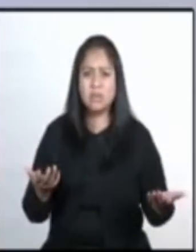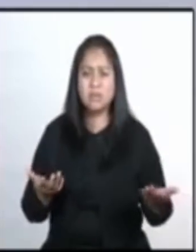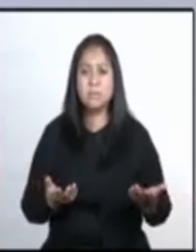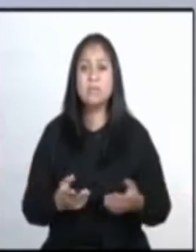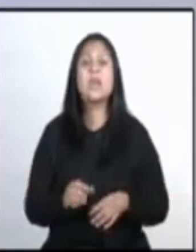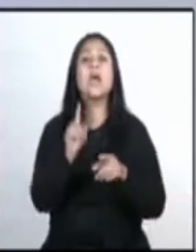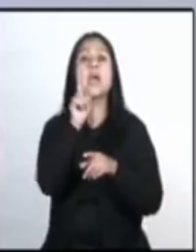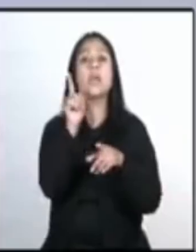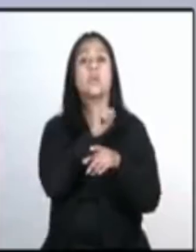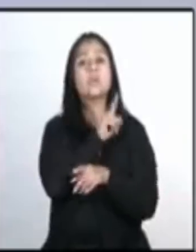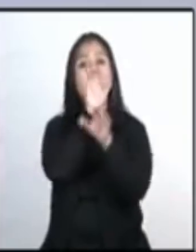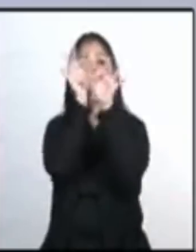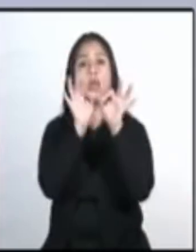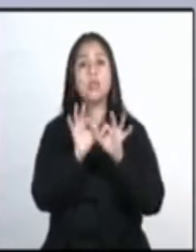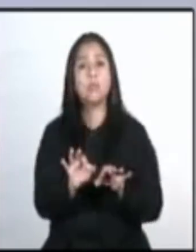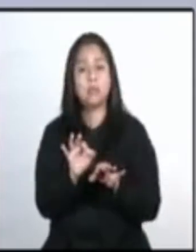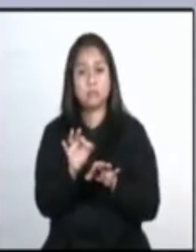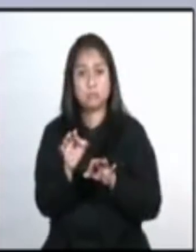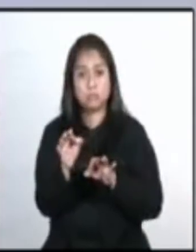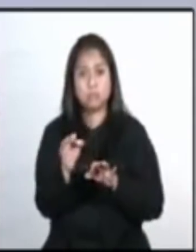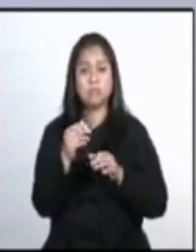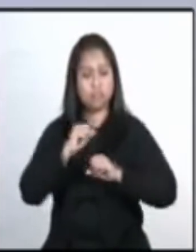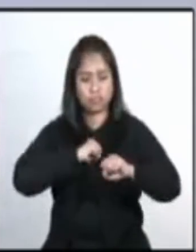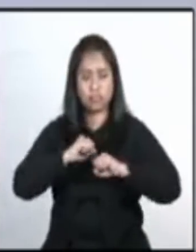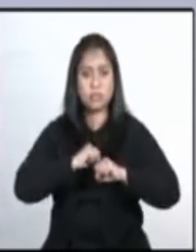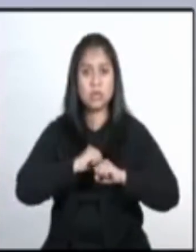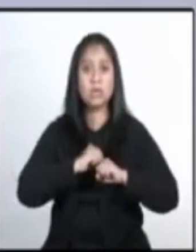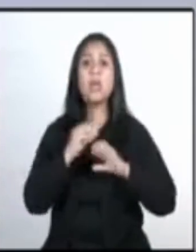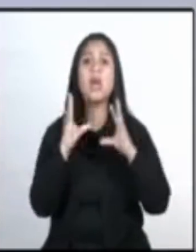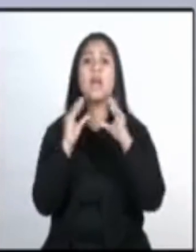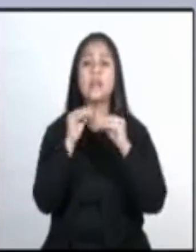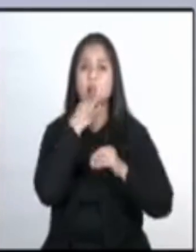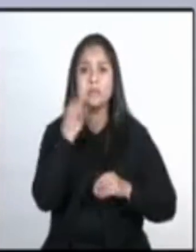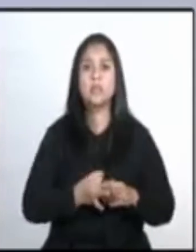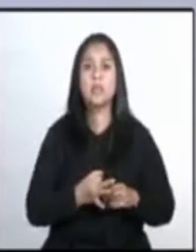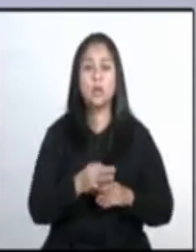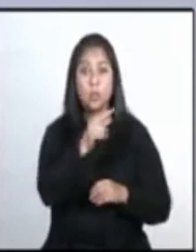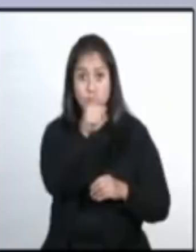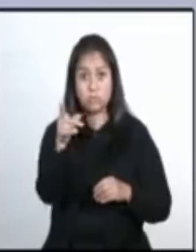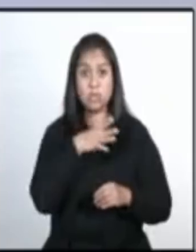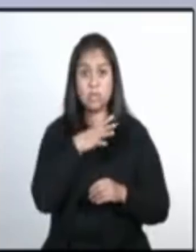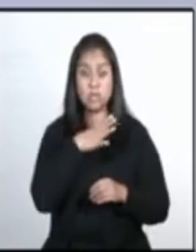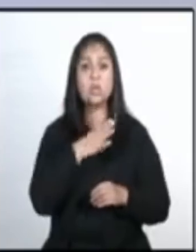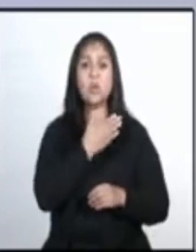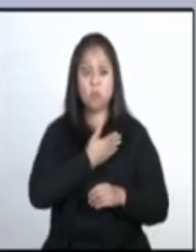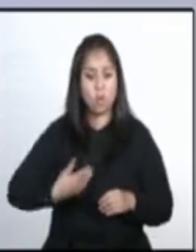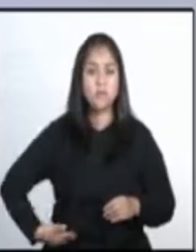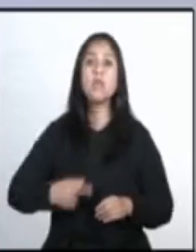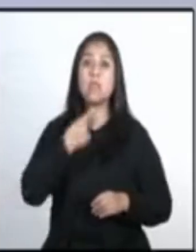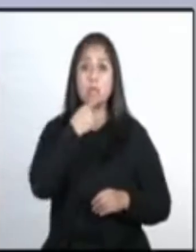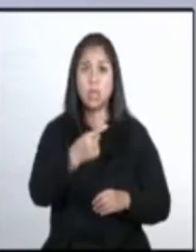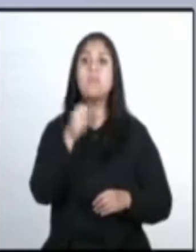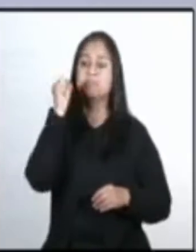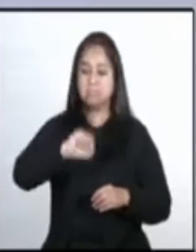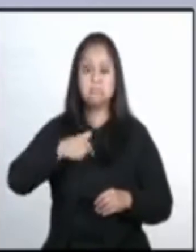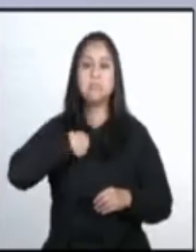sola forma de enfrentar esto y es hablar con la verdad. Y ustedes han tenido un gobierno que se comprometió a decir la verdad